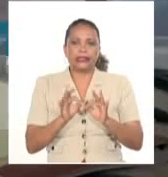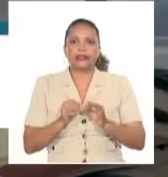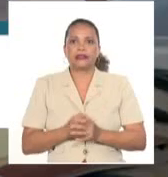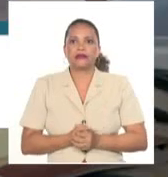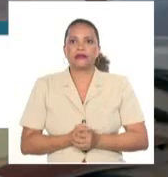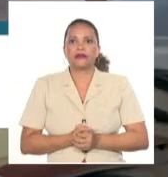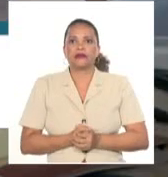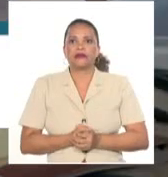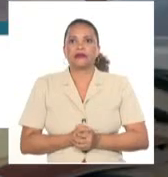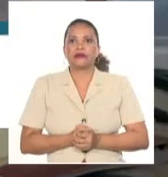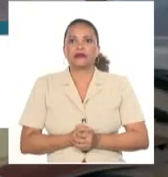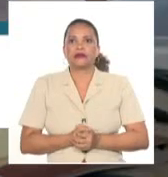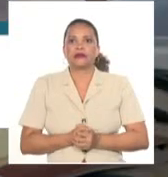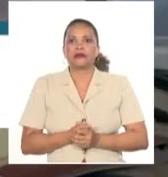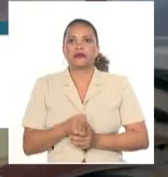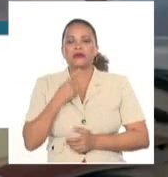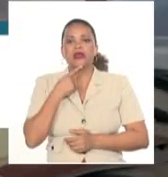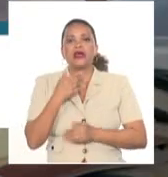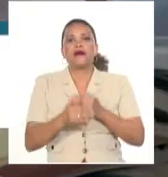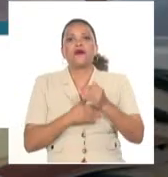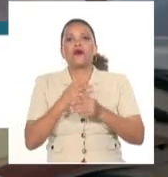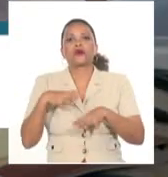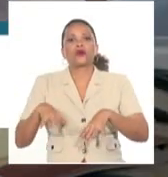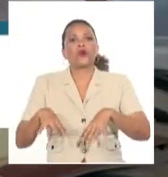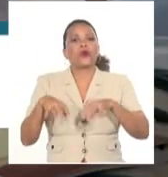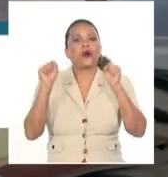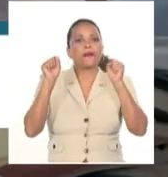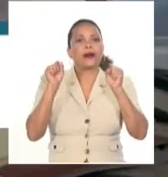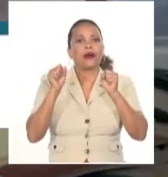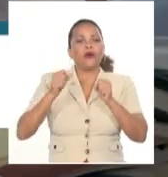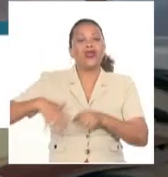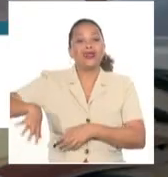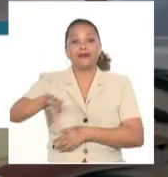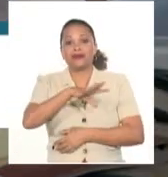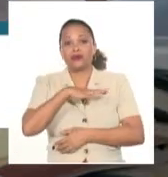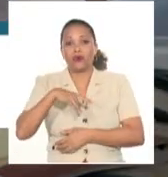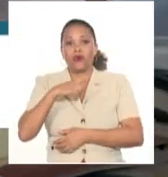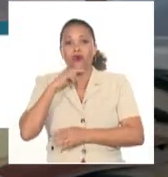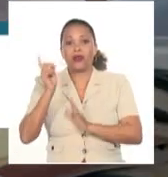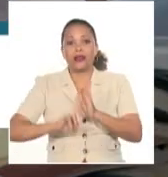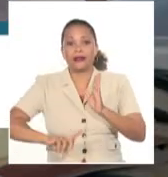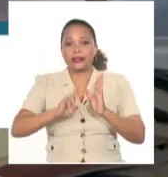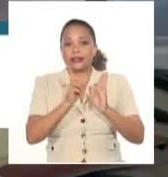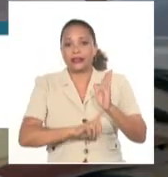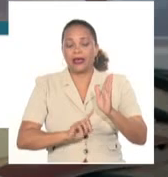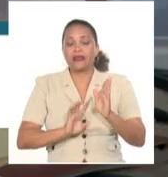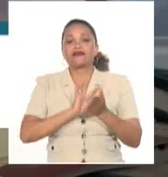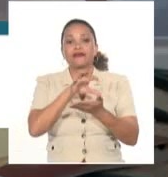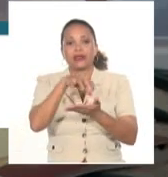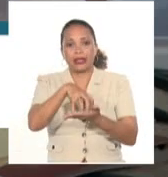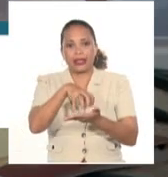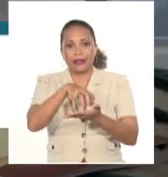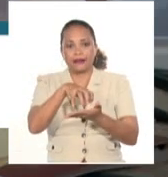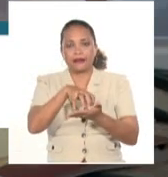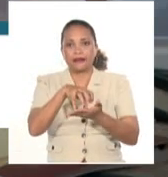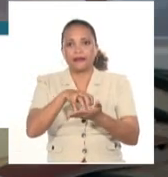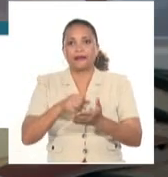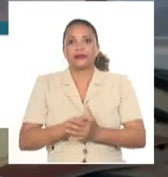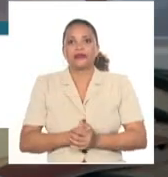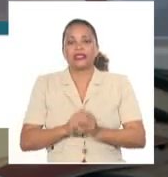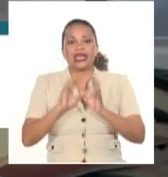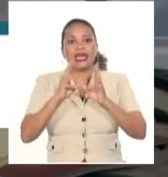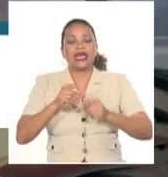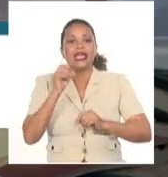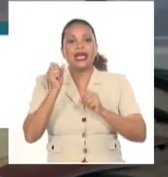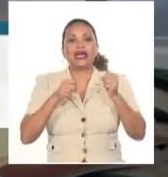cantar fraude, producir un apagón en el sistema automatizado de datos